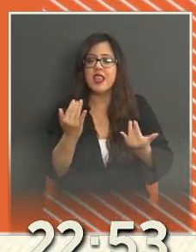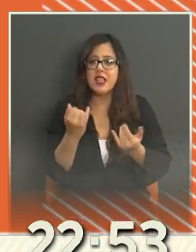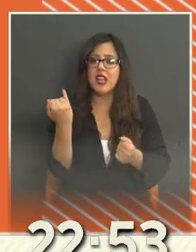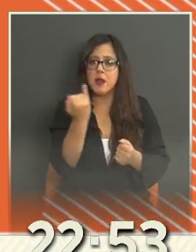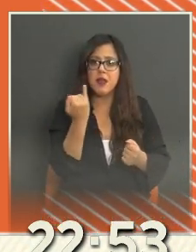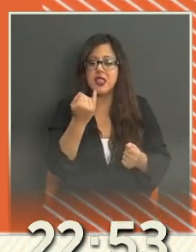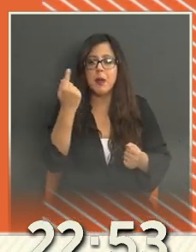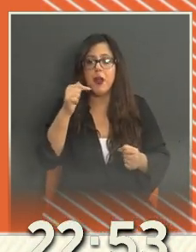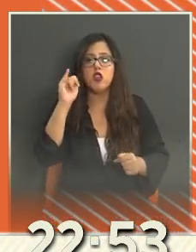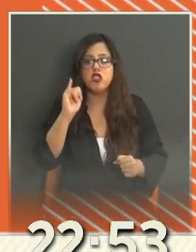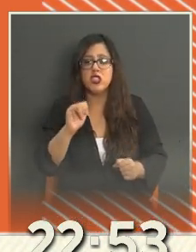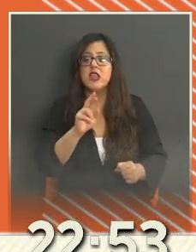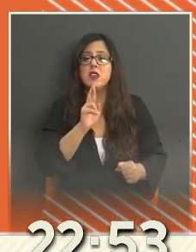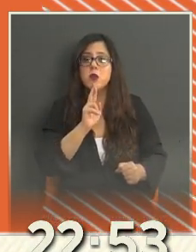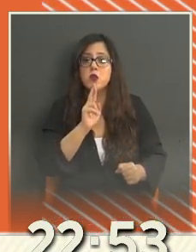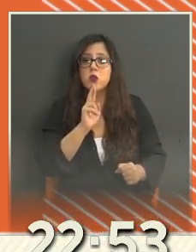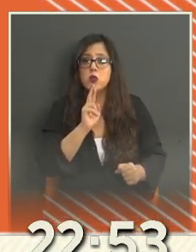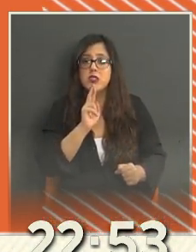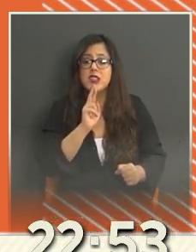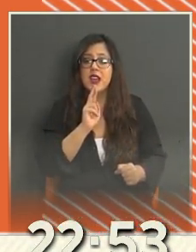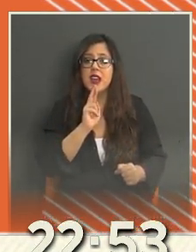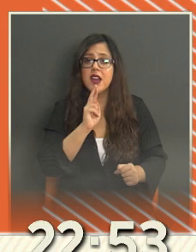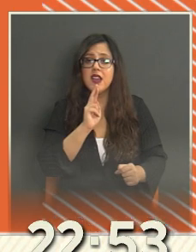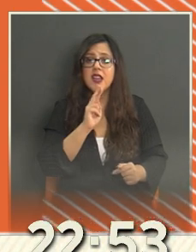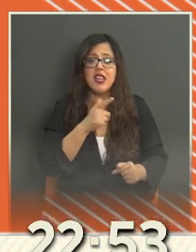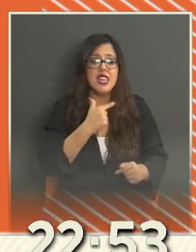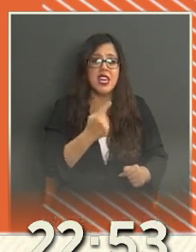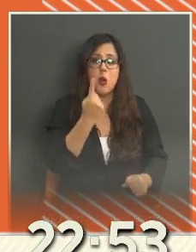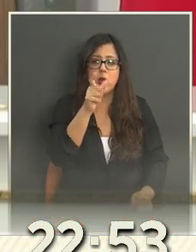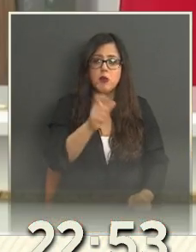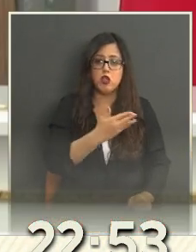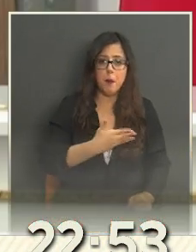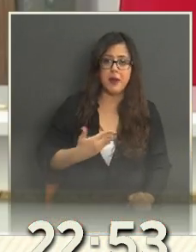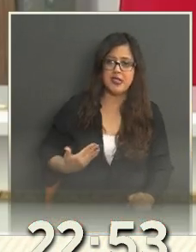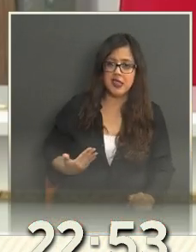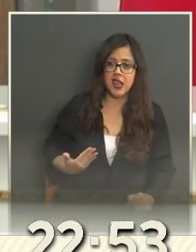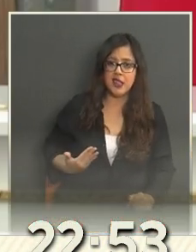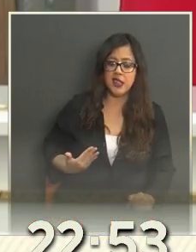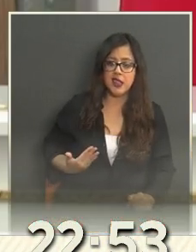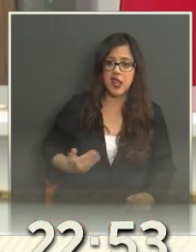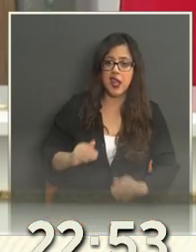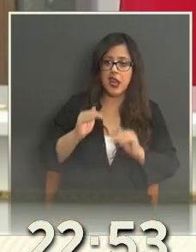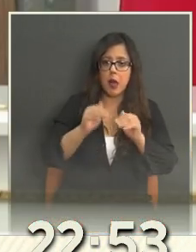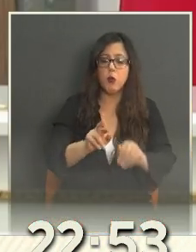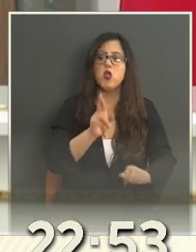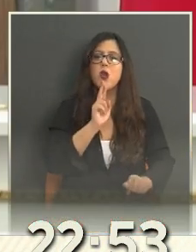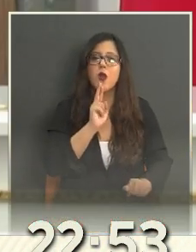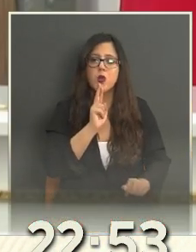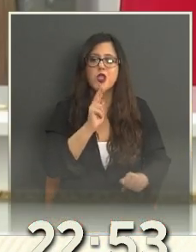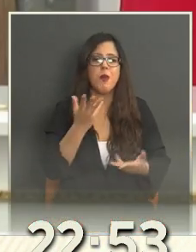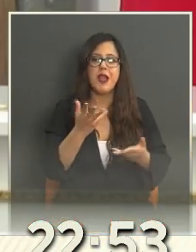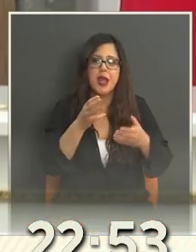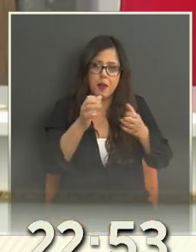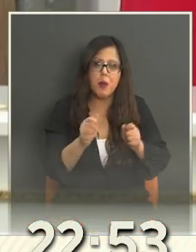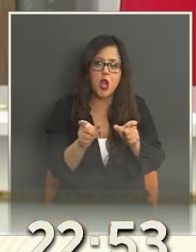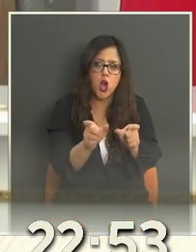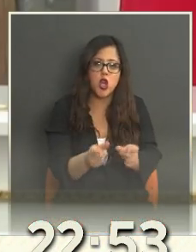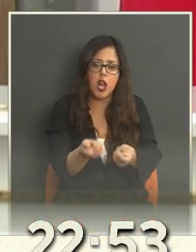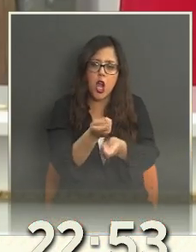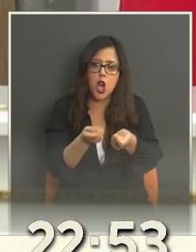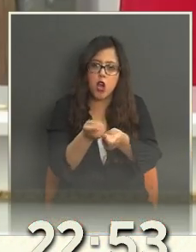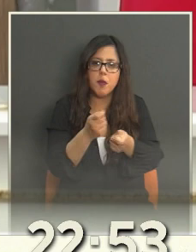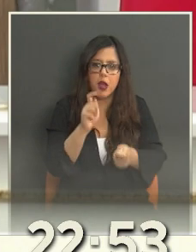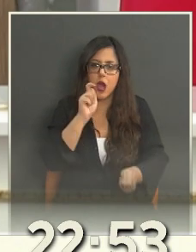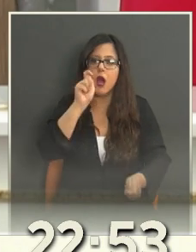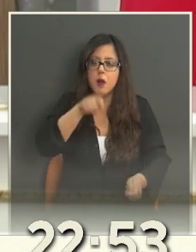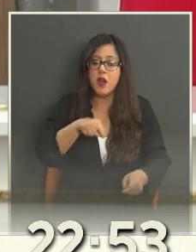un gobernante pro ruso y manejar manejar económicamente hay una ayuda hay un detalle en las sanciones